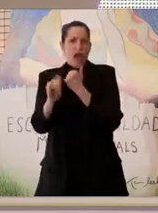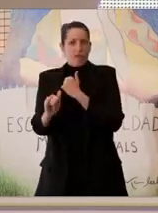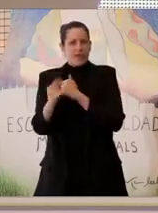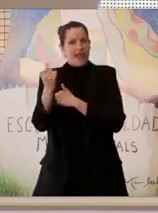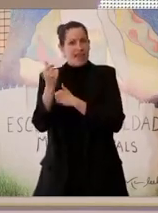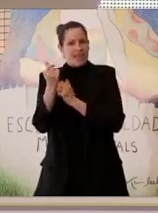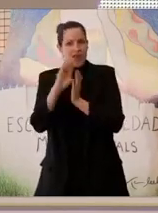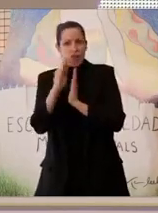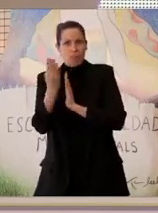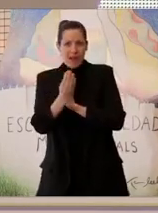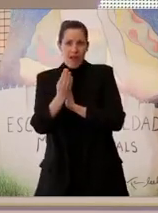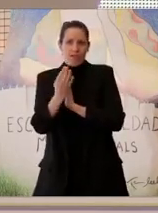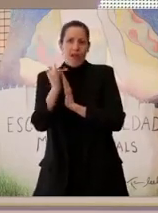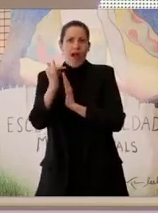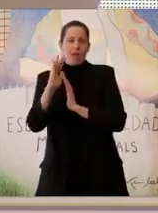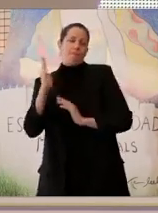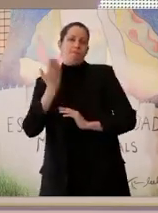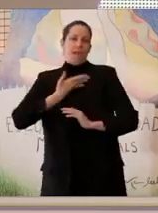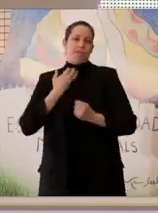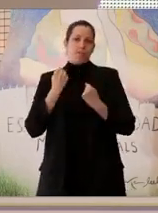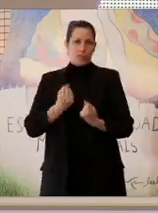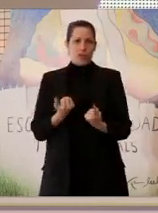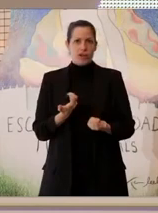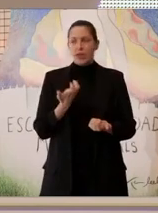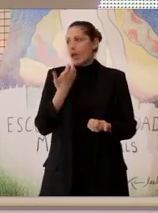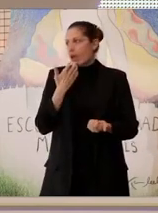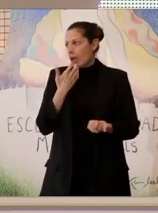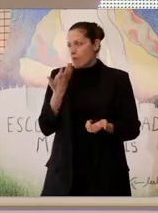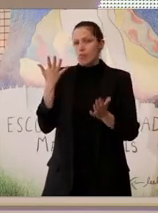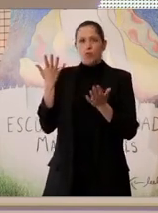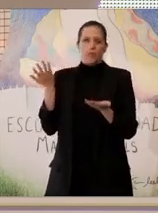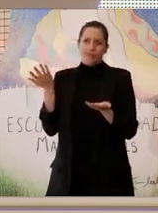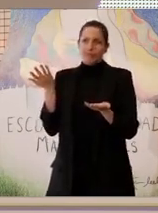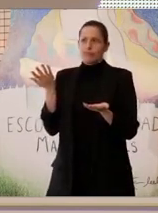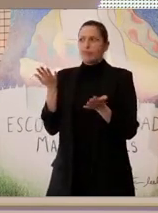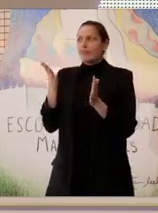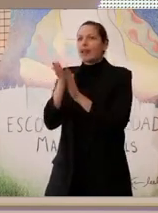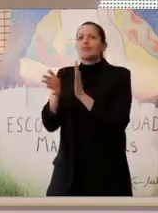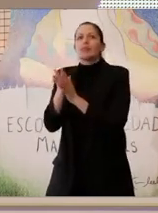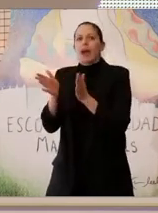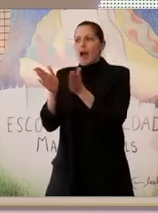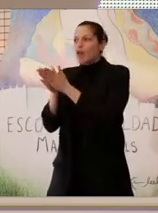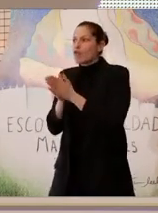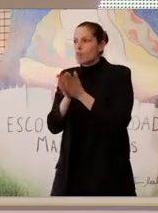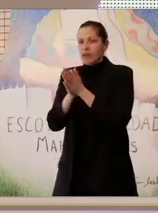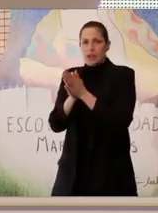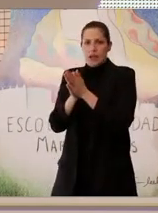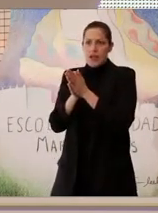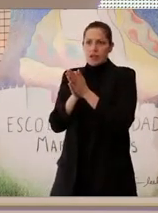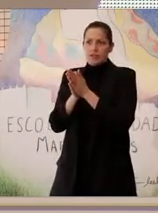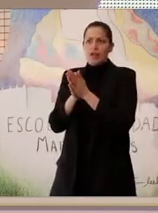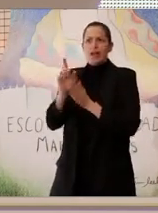un impacto, tiene una brecha salarial. Claro, ponte a explicar a mis compañeras que ellas tienen brecha también salarial. Claro, ellas eso no lo entienden, ¿no?